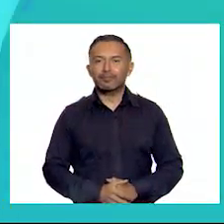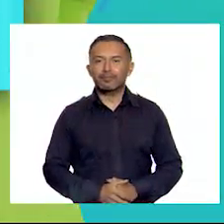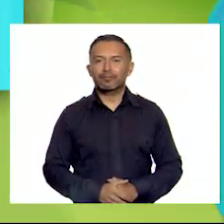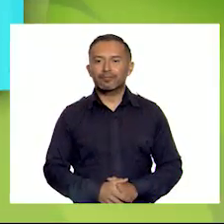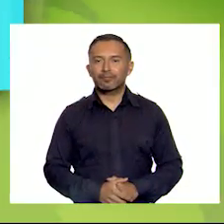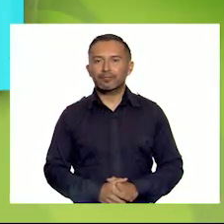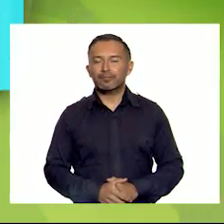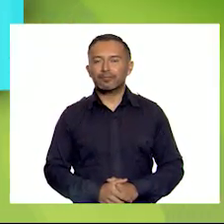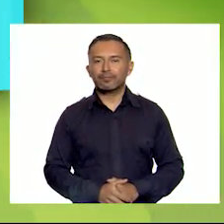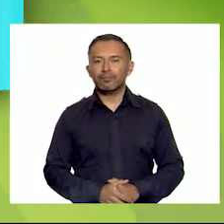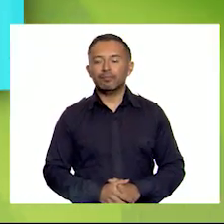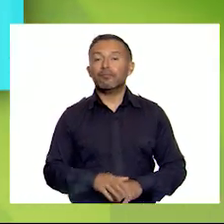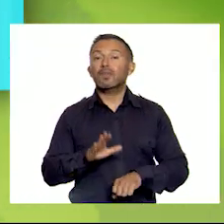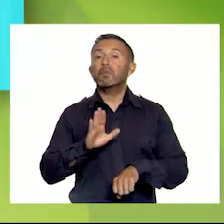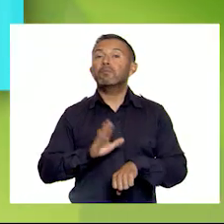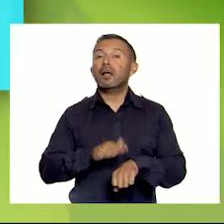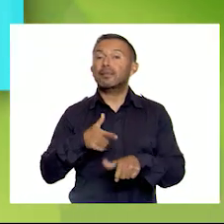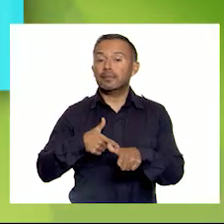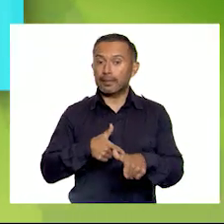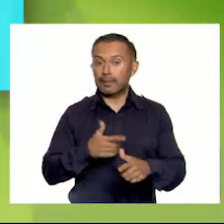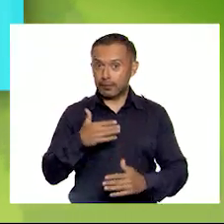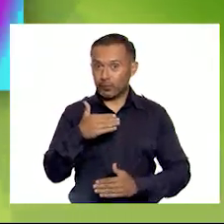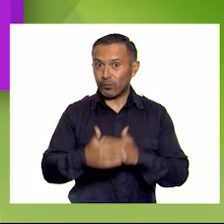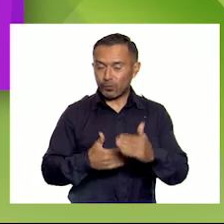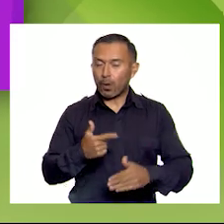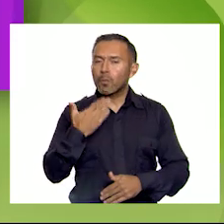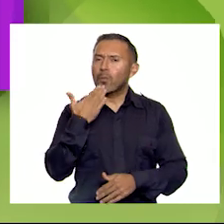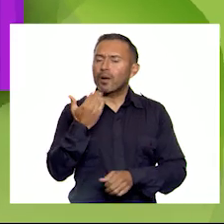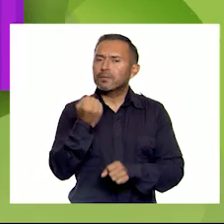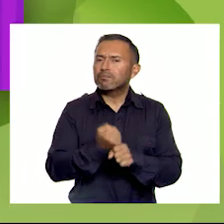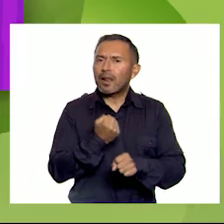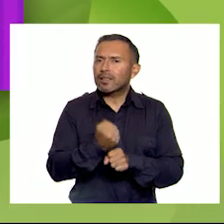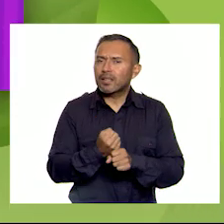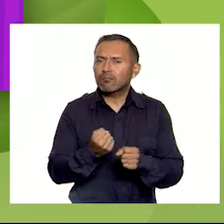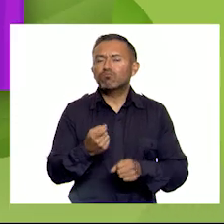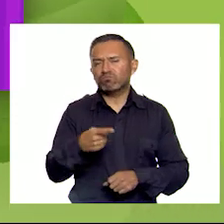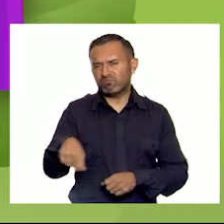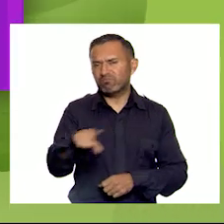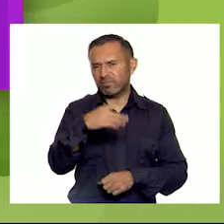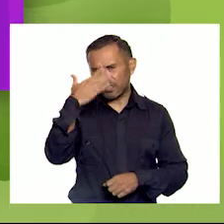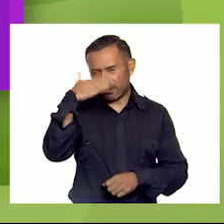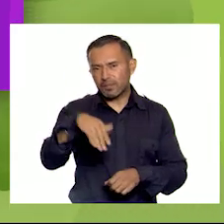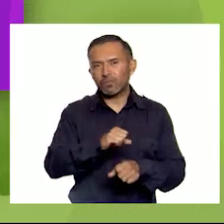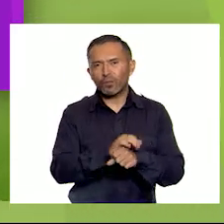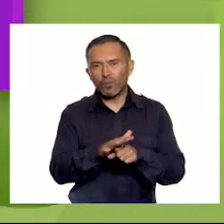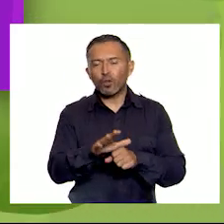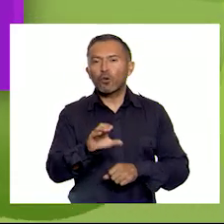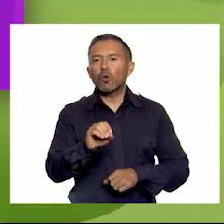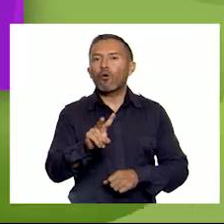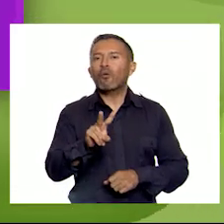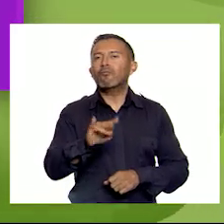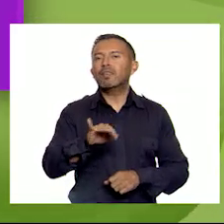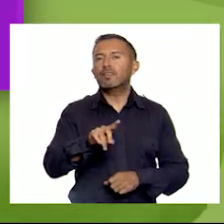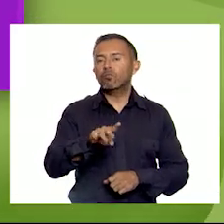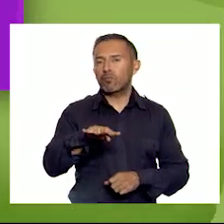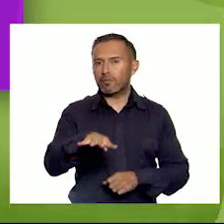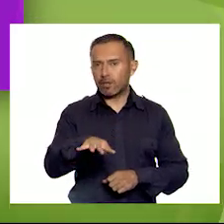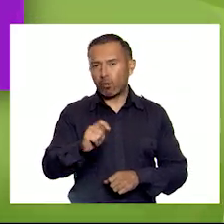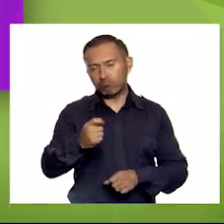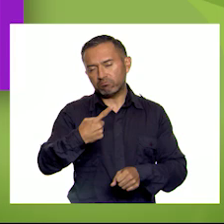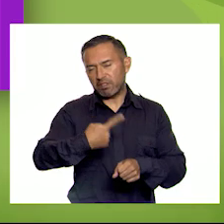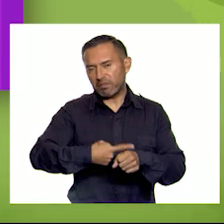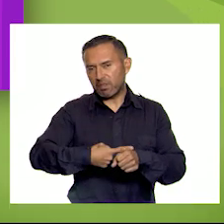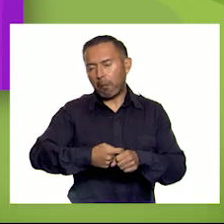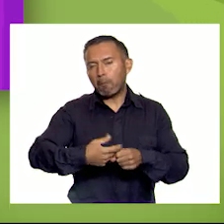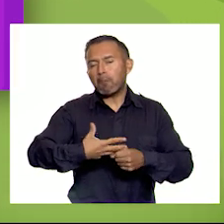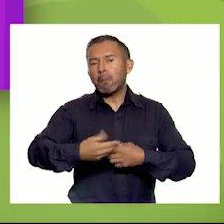Buenas prácticas para seguir adelante. Como todos sabemos, la COVID-19 es una enfermedad que se contagia muy fácilmente entre las